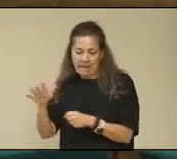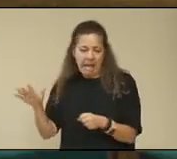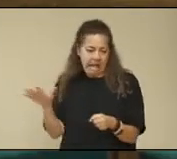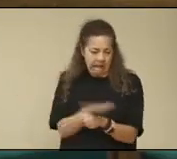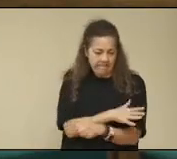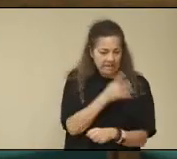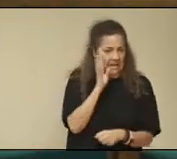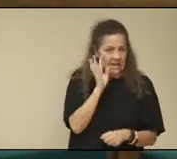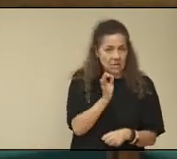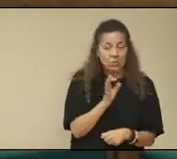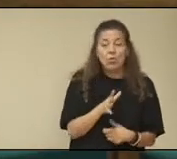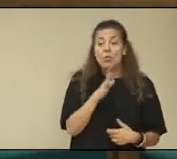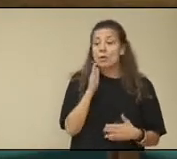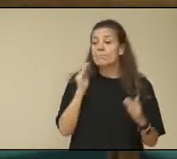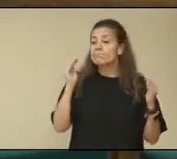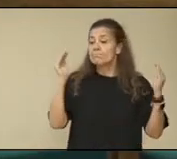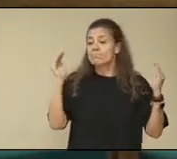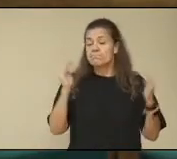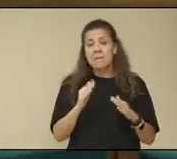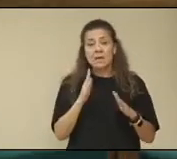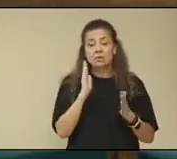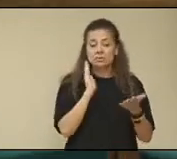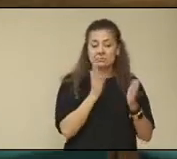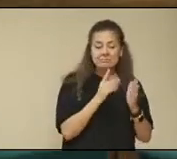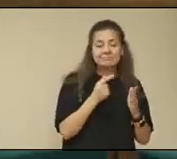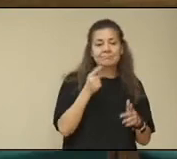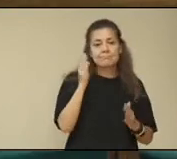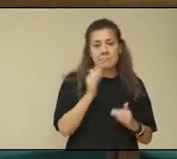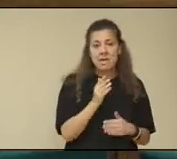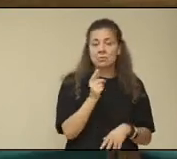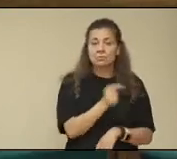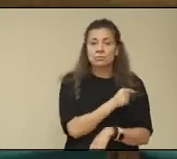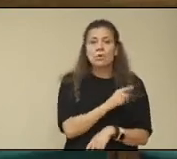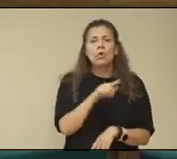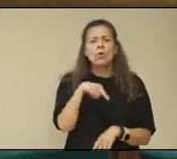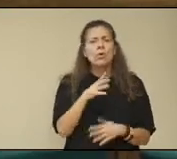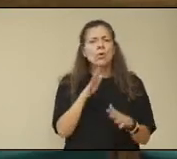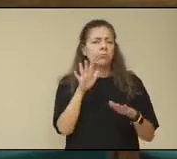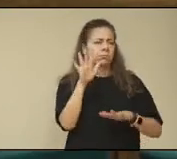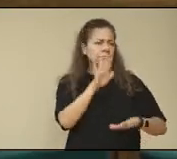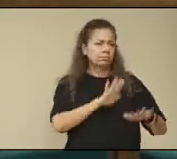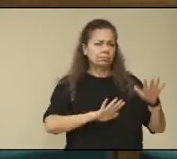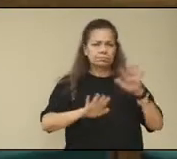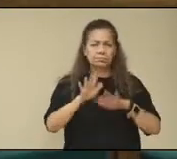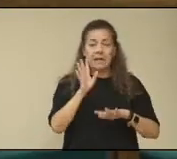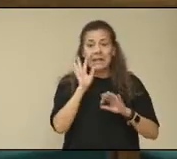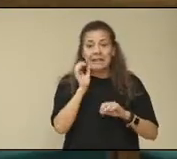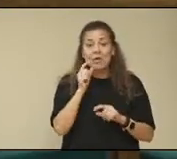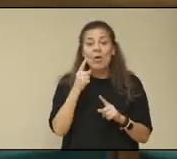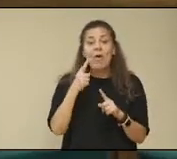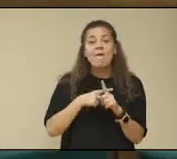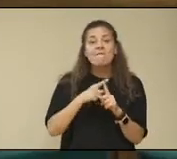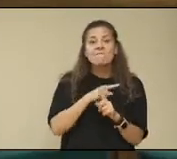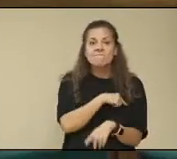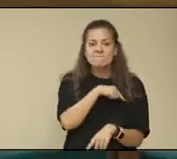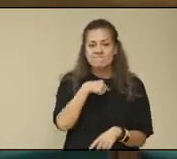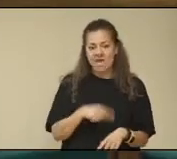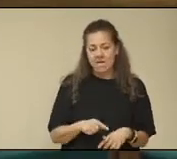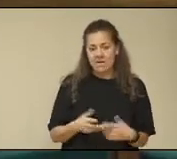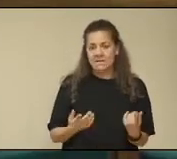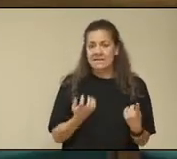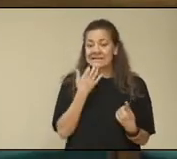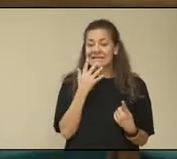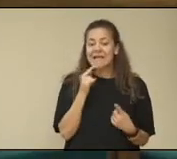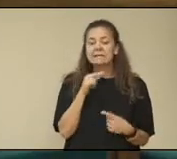haber menos tratamiento. Luego, la confusión típica con la fiebre, si ha habido casos de fiebre por